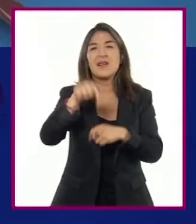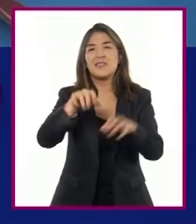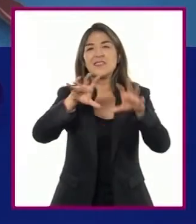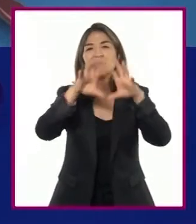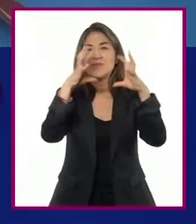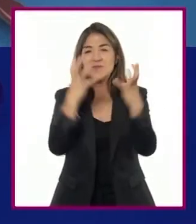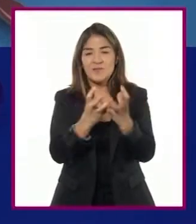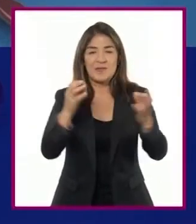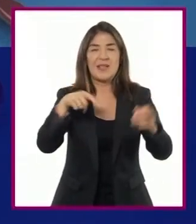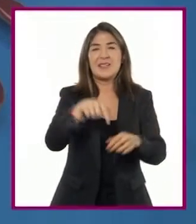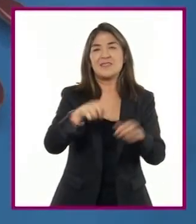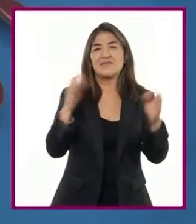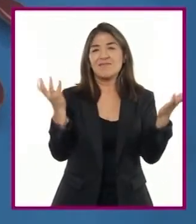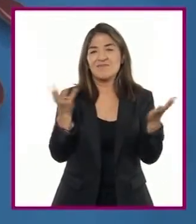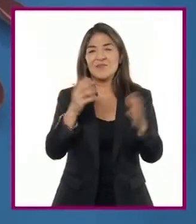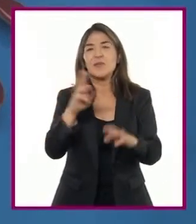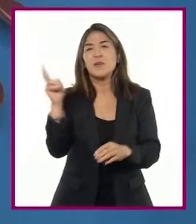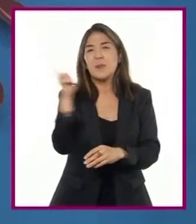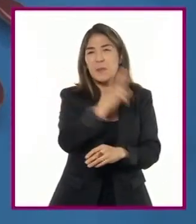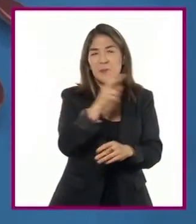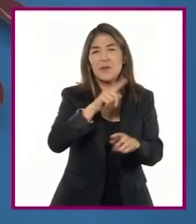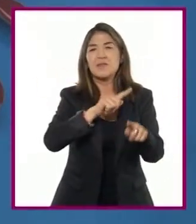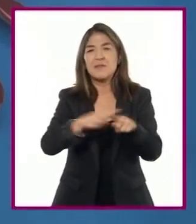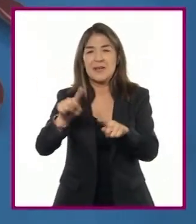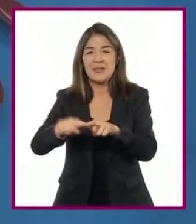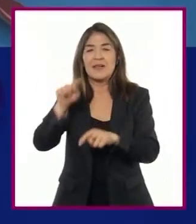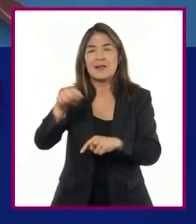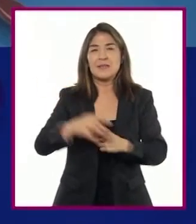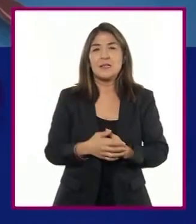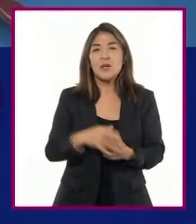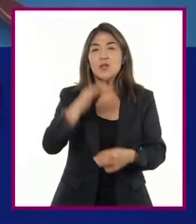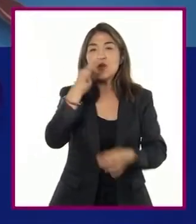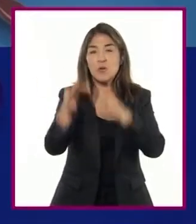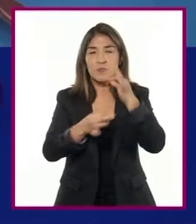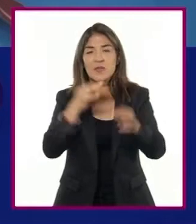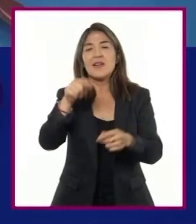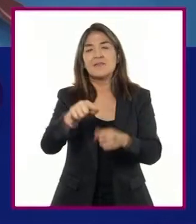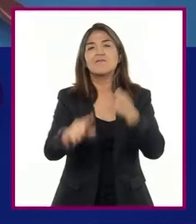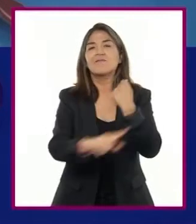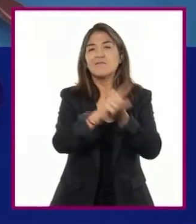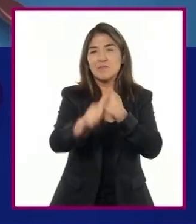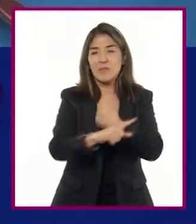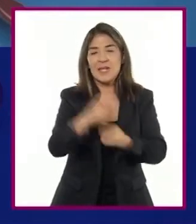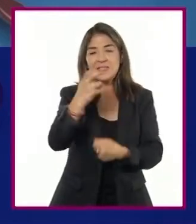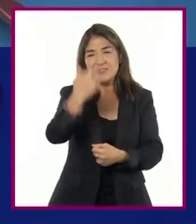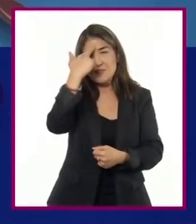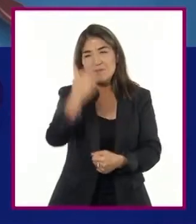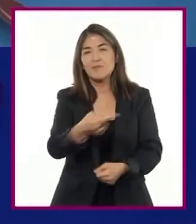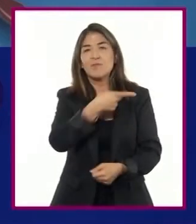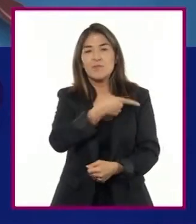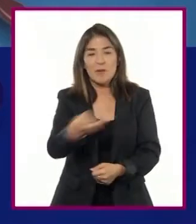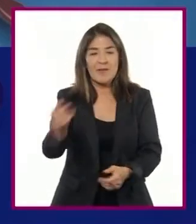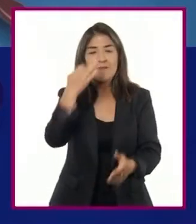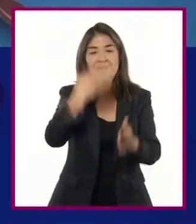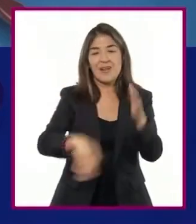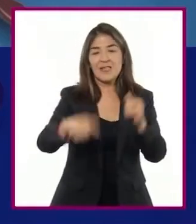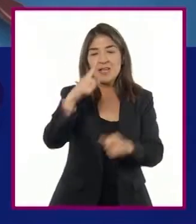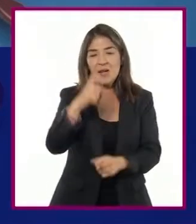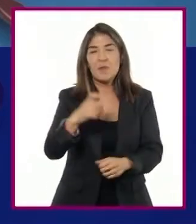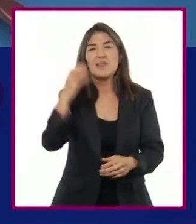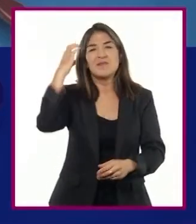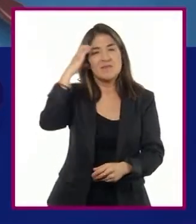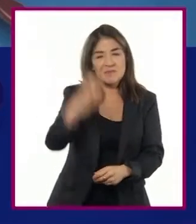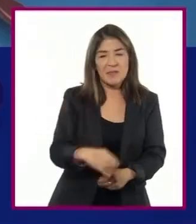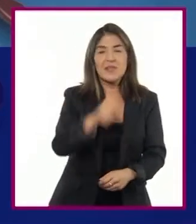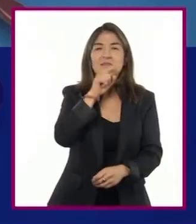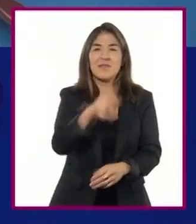frontera de Europa. En la esencia de estas noticias subyacen conflictos derivados de la pobreza, la falta de agua, la violencia